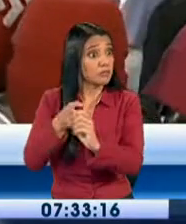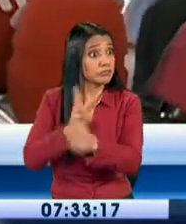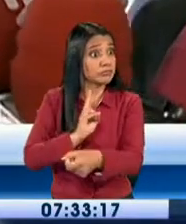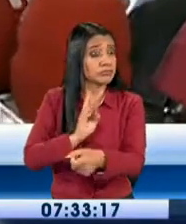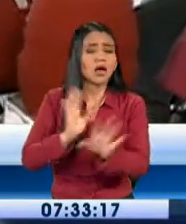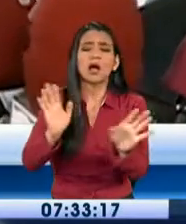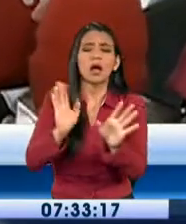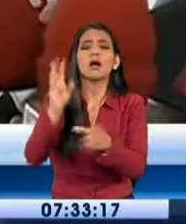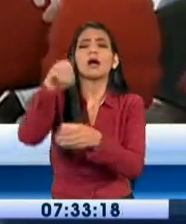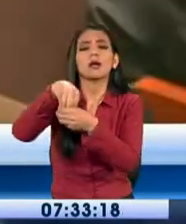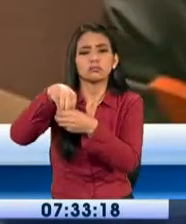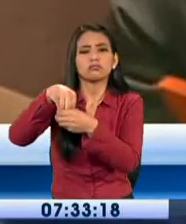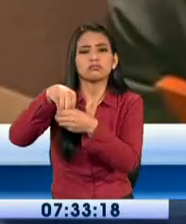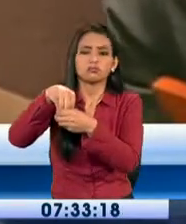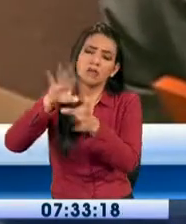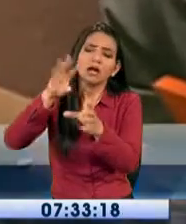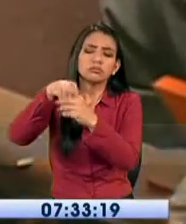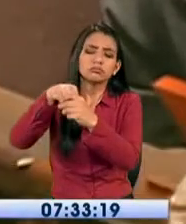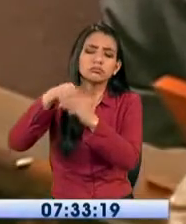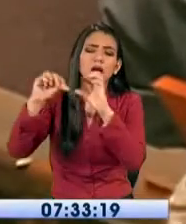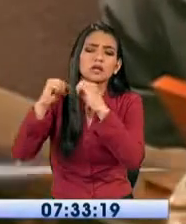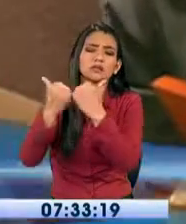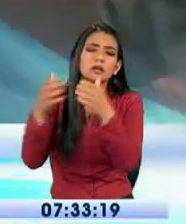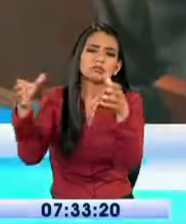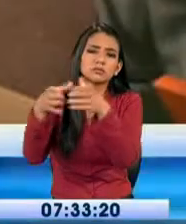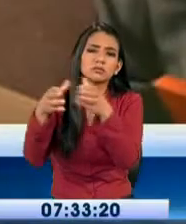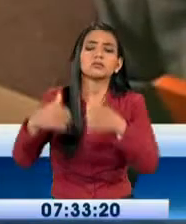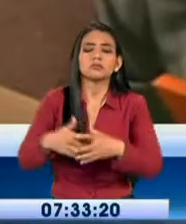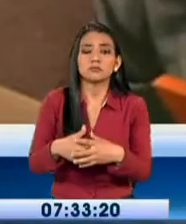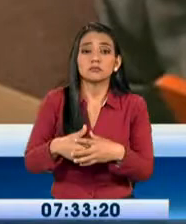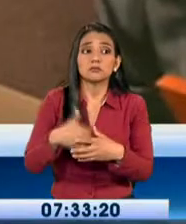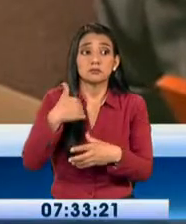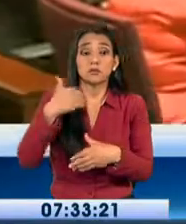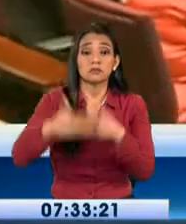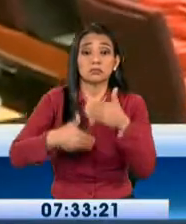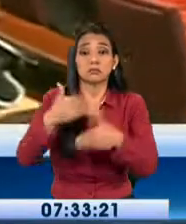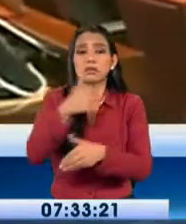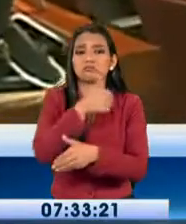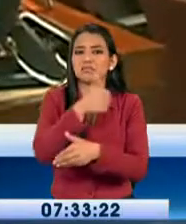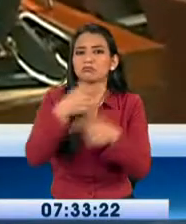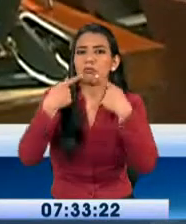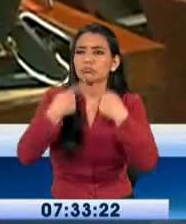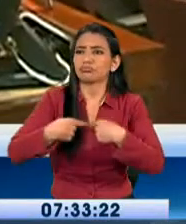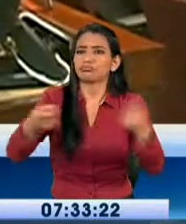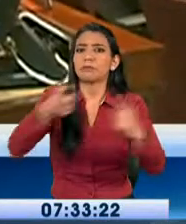esos son temas internos de la Asamblea. El legislador manifestó que en las próximas horas dará una rueda de prensa